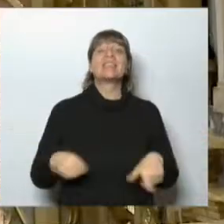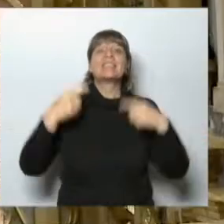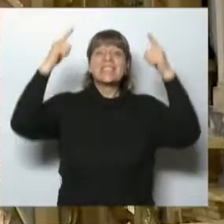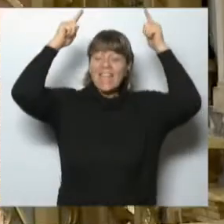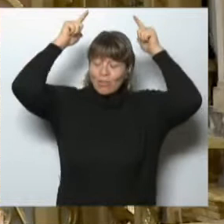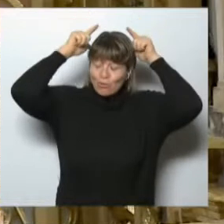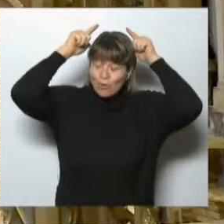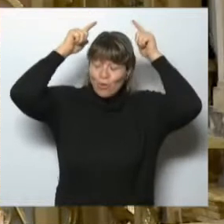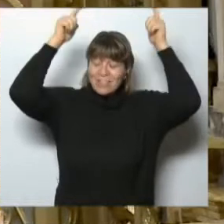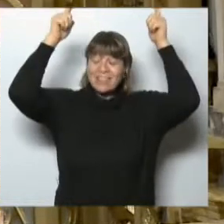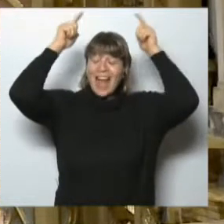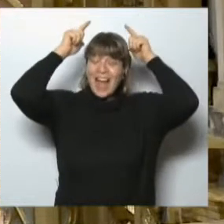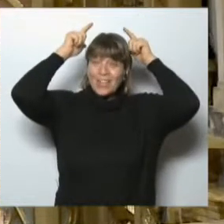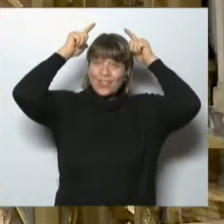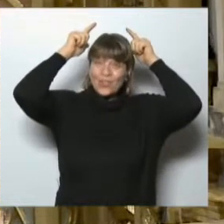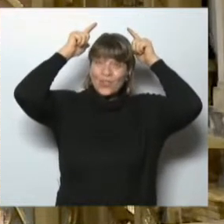Santo,